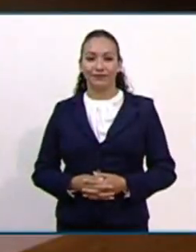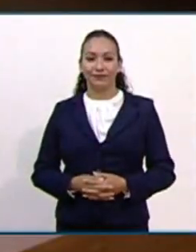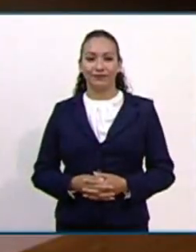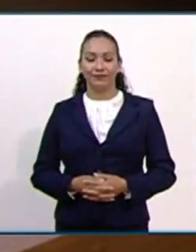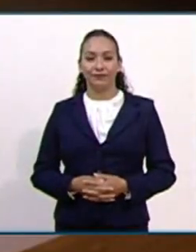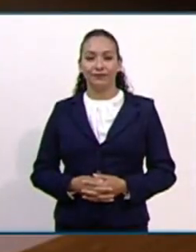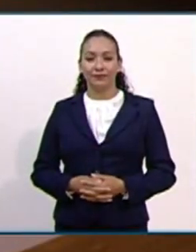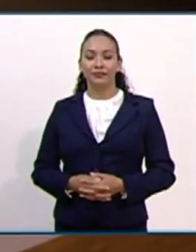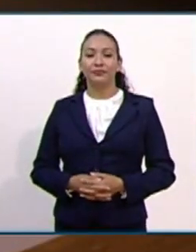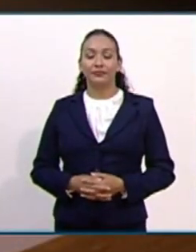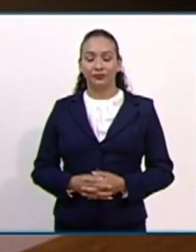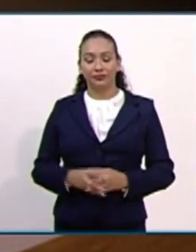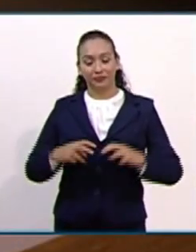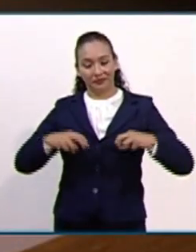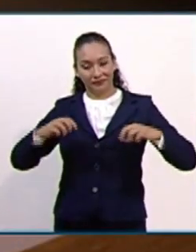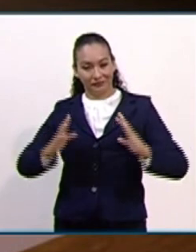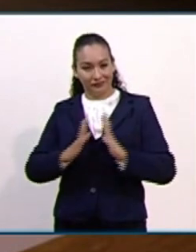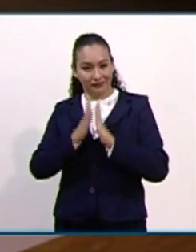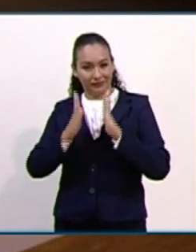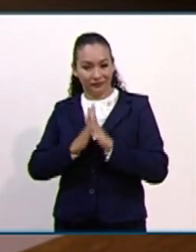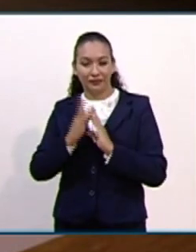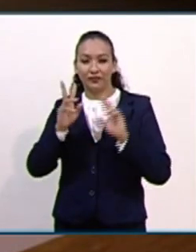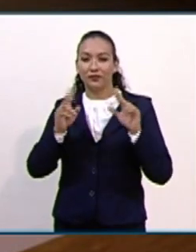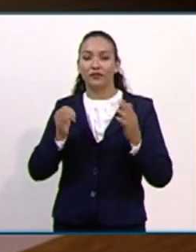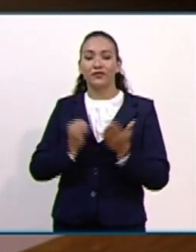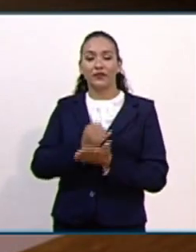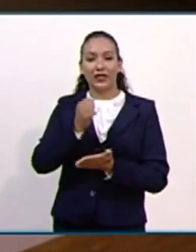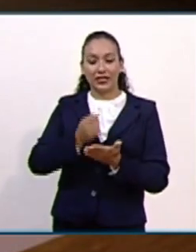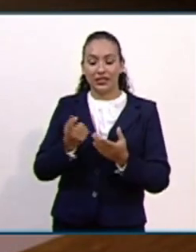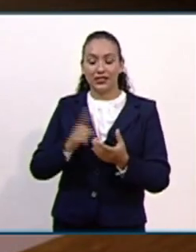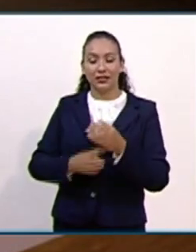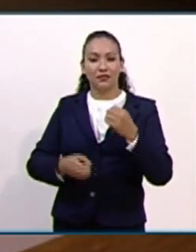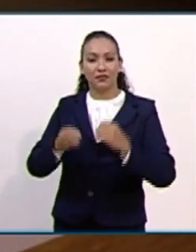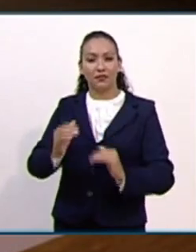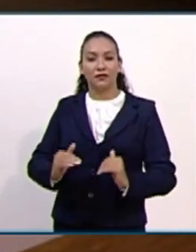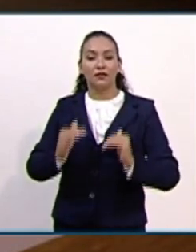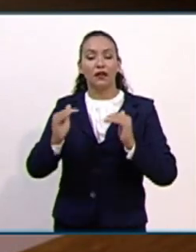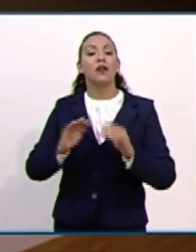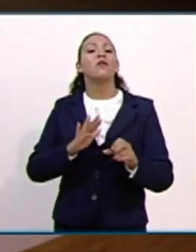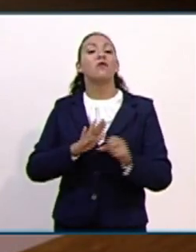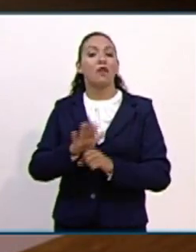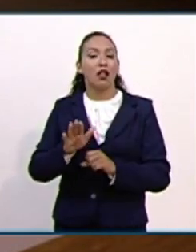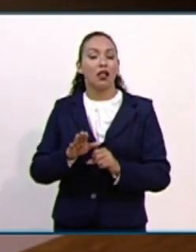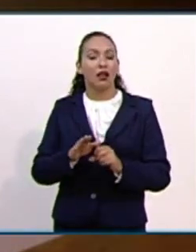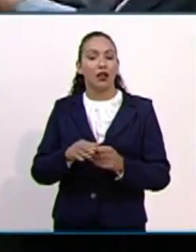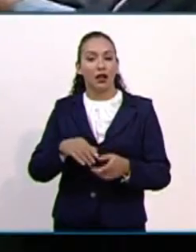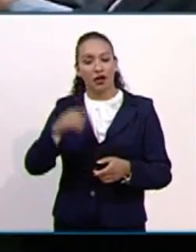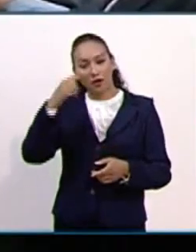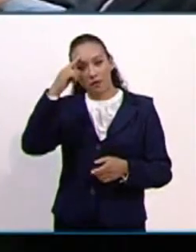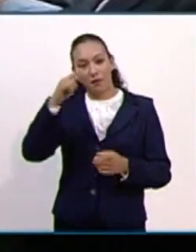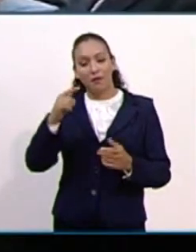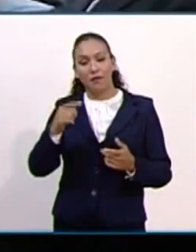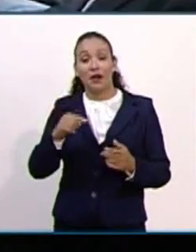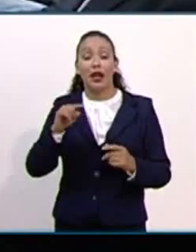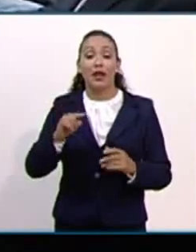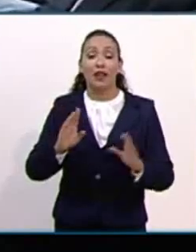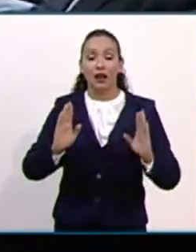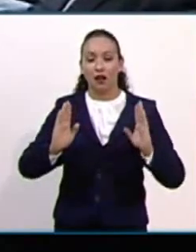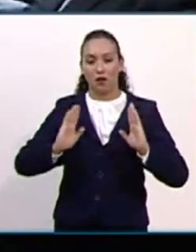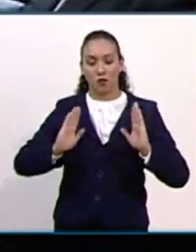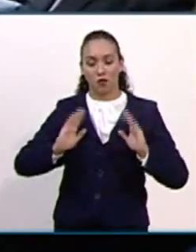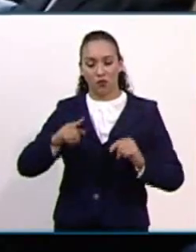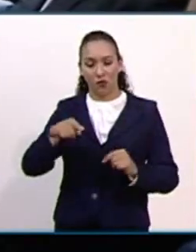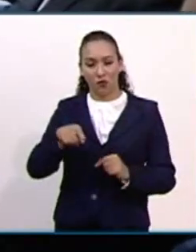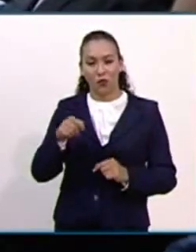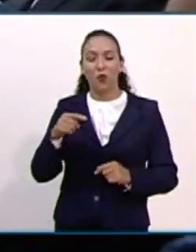Y al participar en una mesa de análisis sobre la sentencia de la Suprema Corte, esto en torno a la adscripción de la Guardia Nacional, el ministro